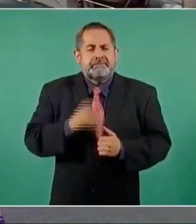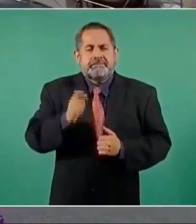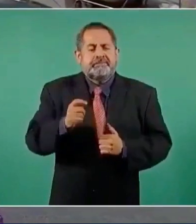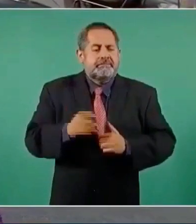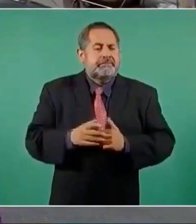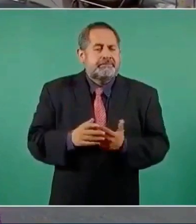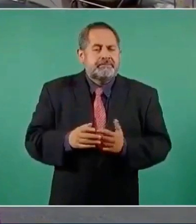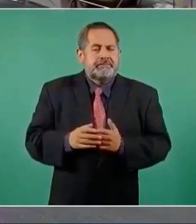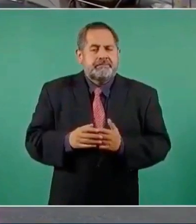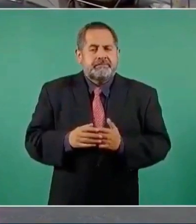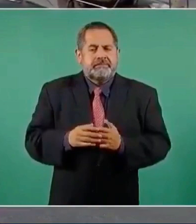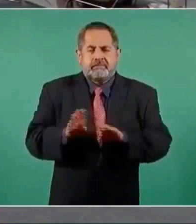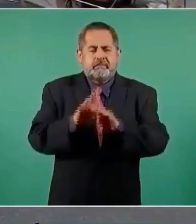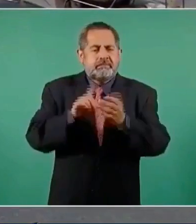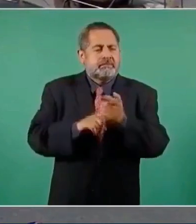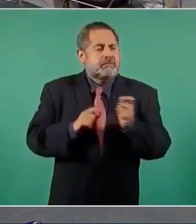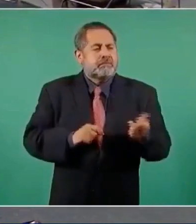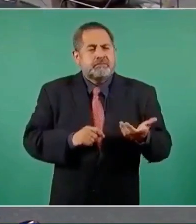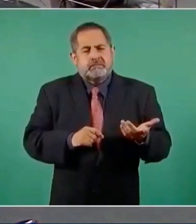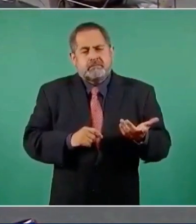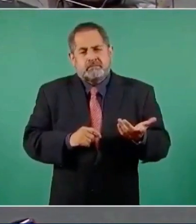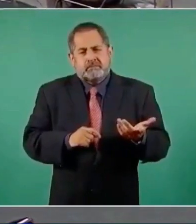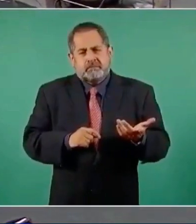no pasa de